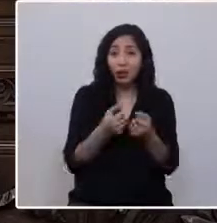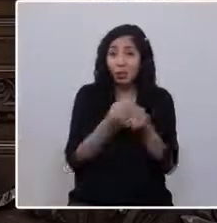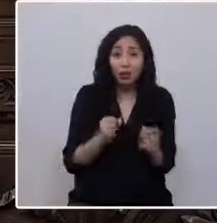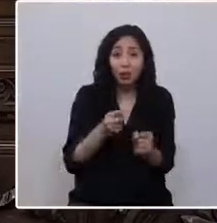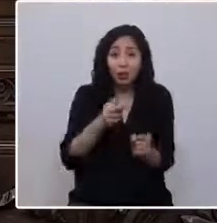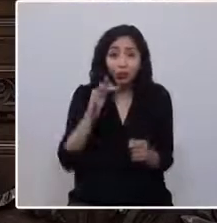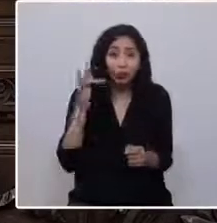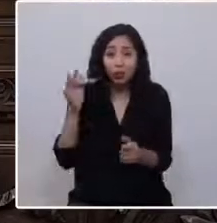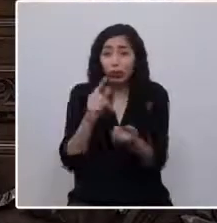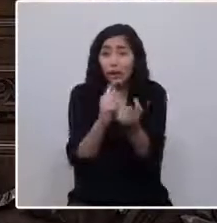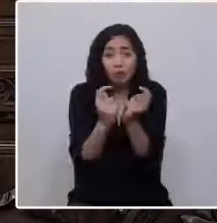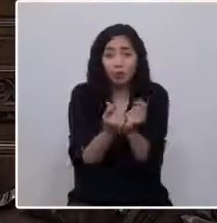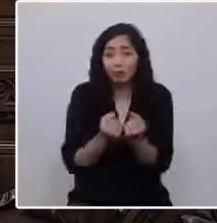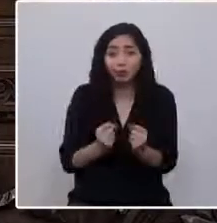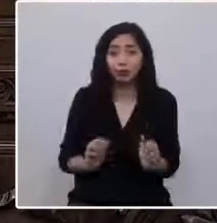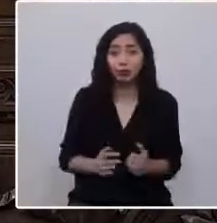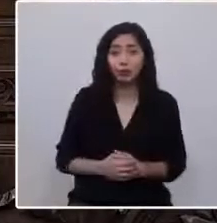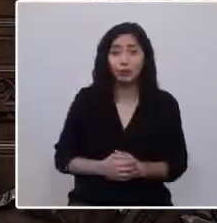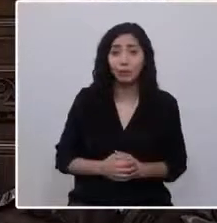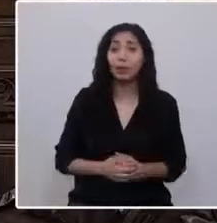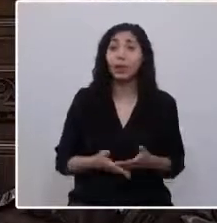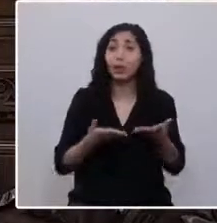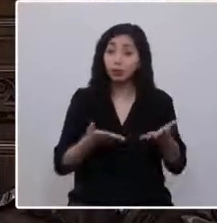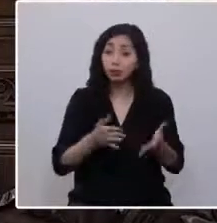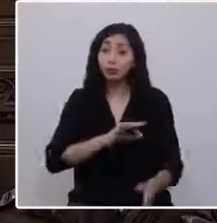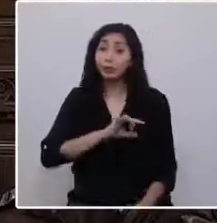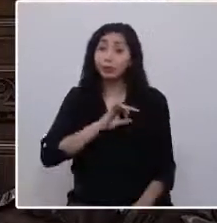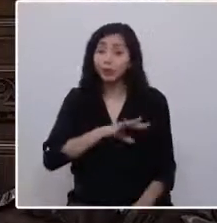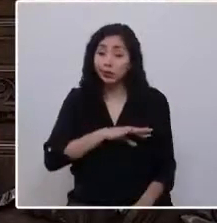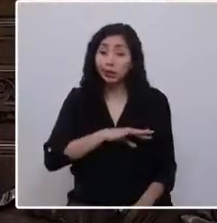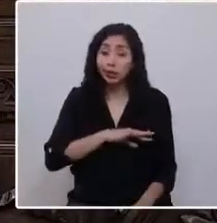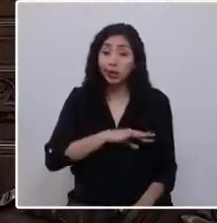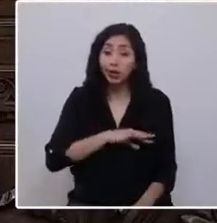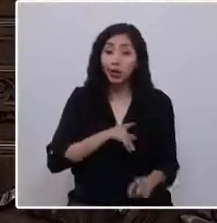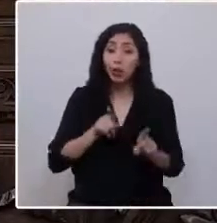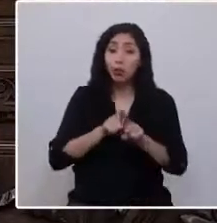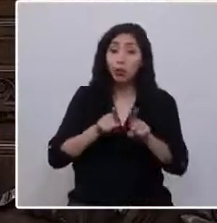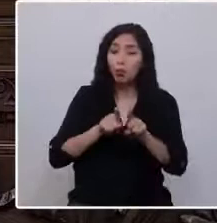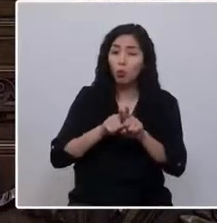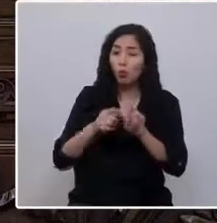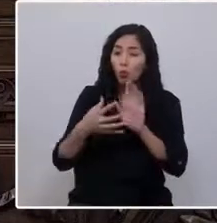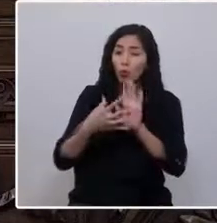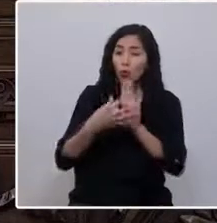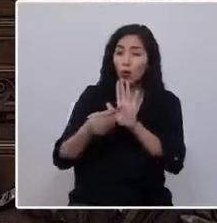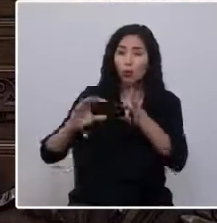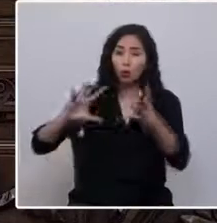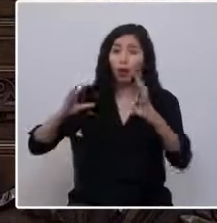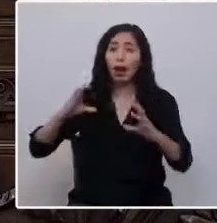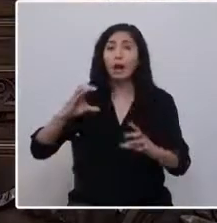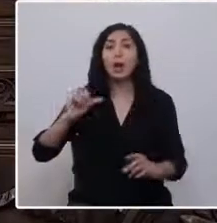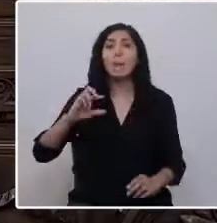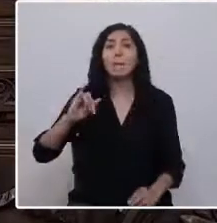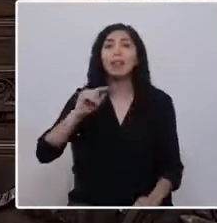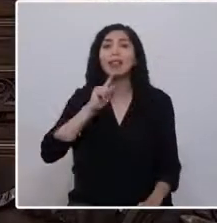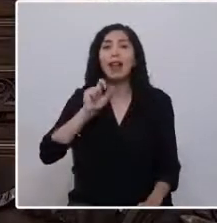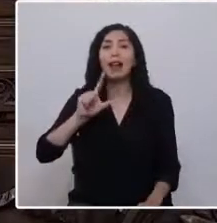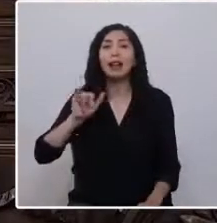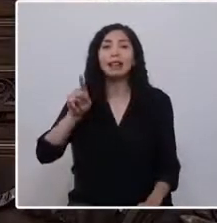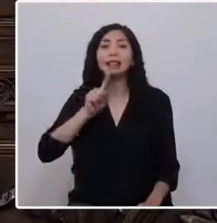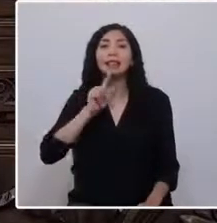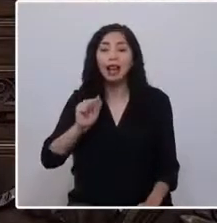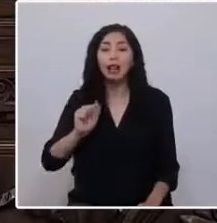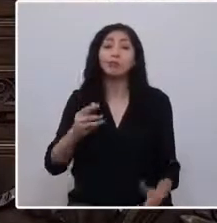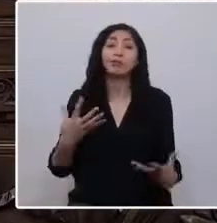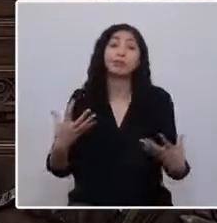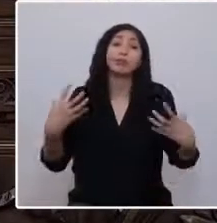destino es así como chile periferia del modelo mundial de la acumulación capitalista asume los costos socioambientales de